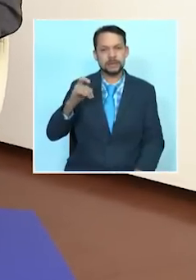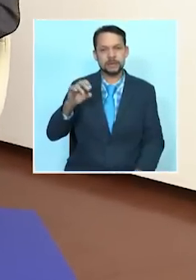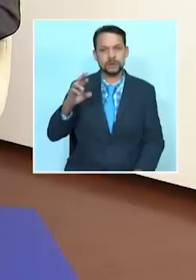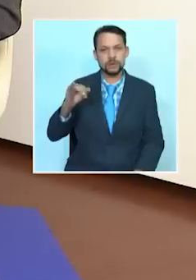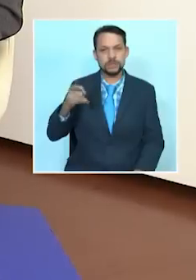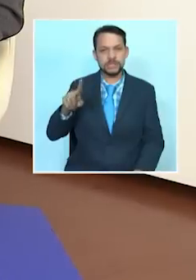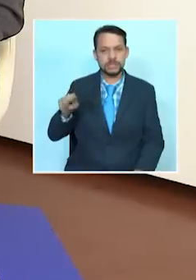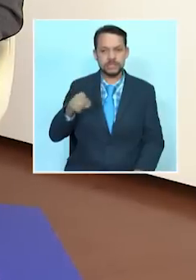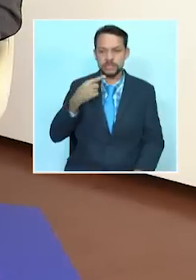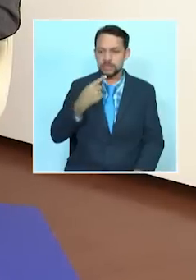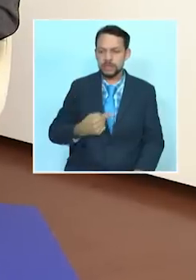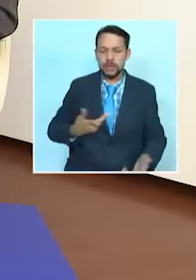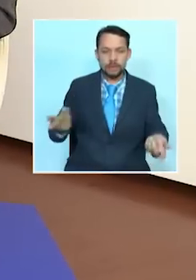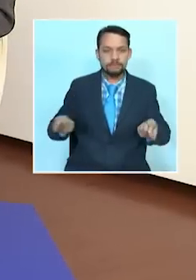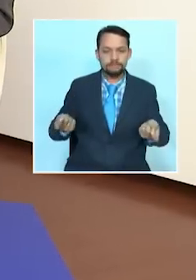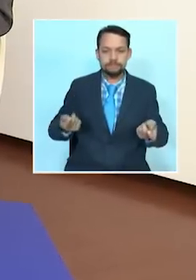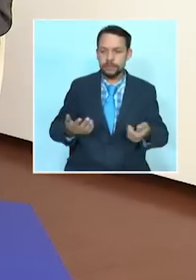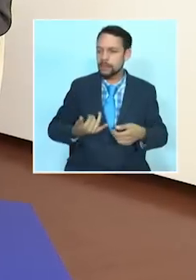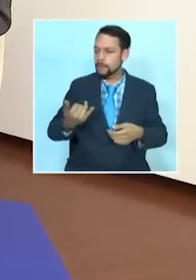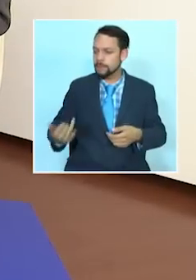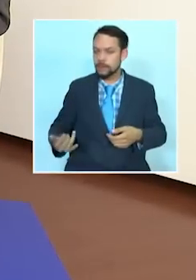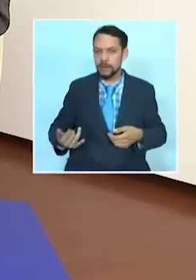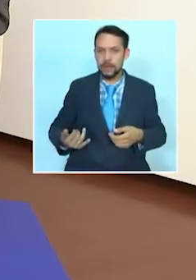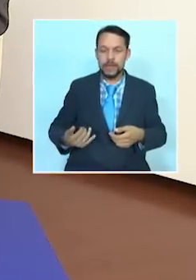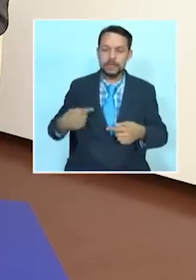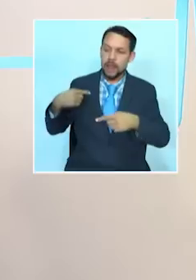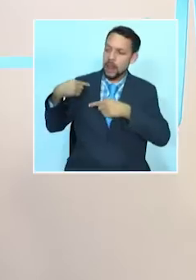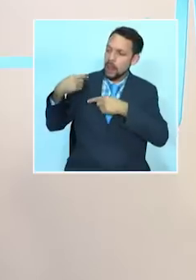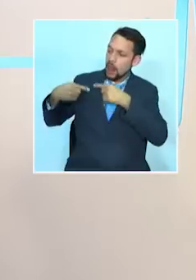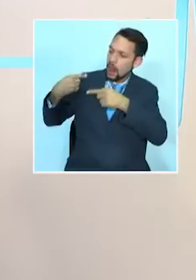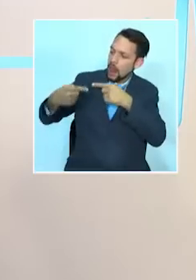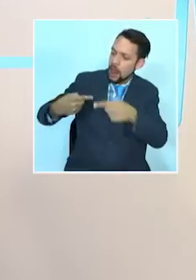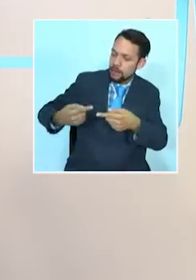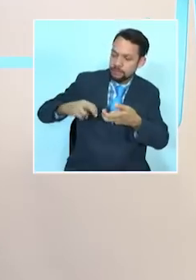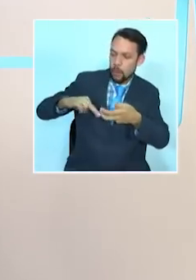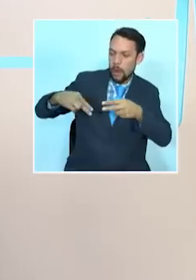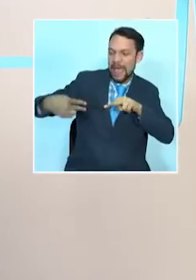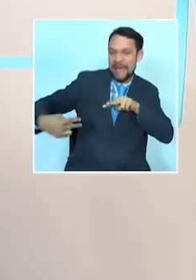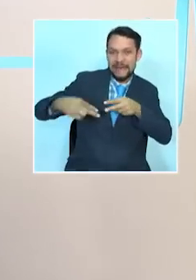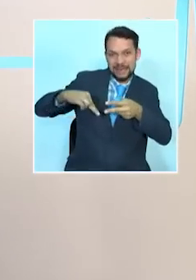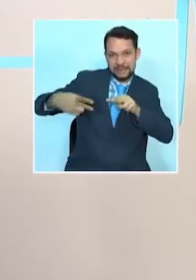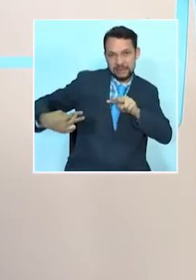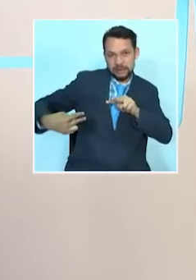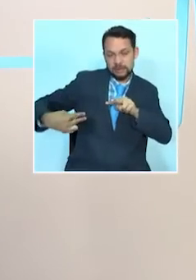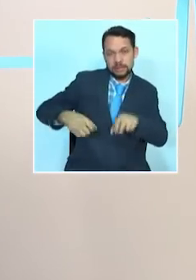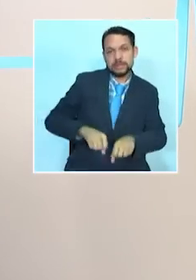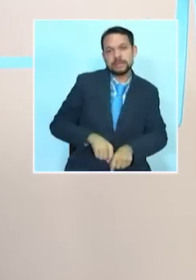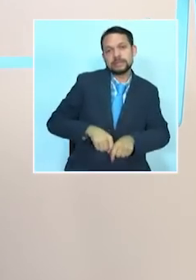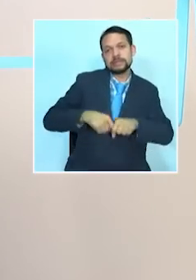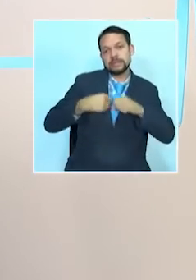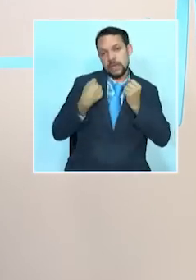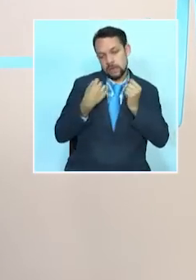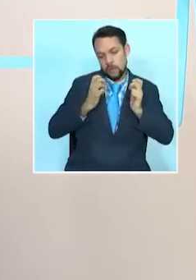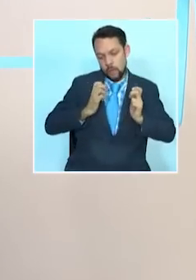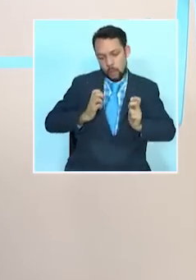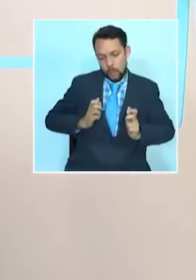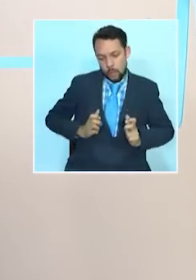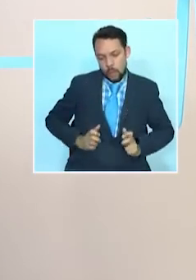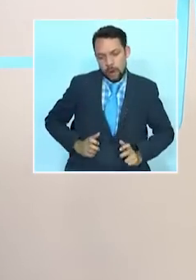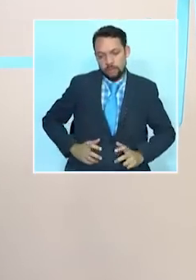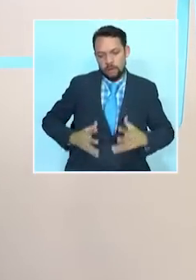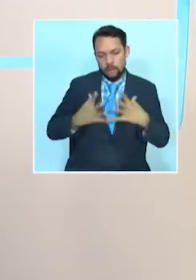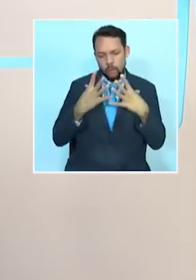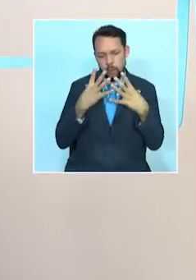una enfermedad crónico regenerativa que sí puede llevar a la persona a deteriorar completamente su calidad de vida es importante que la